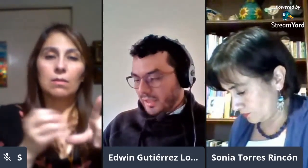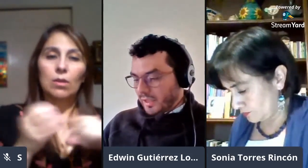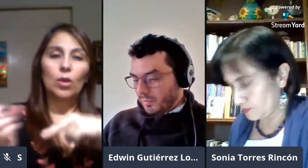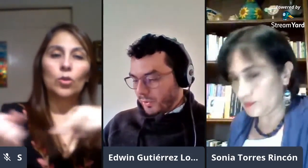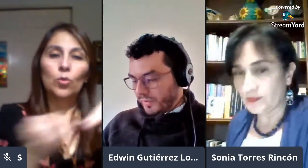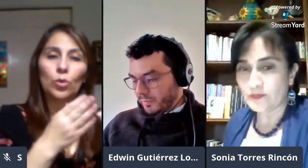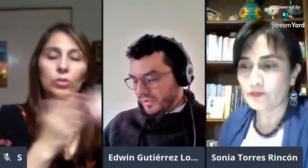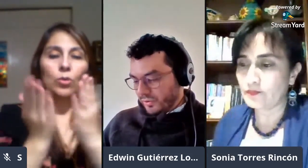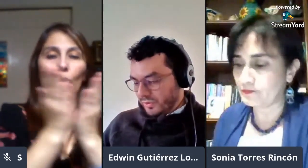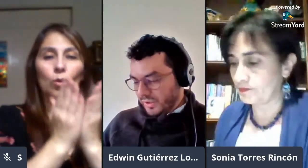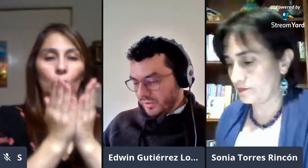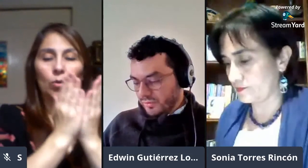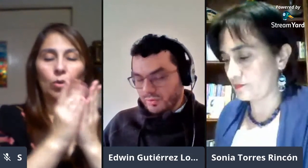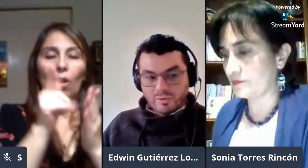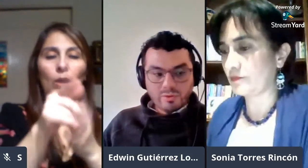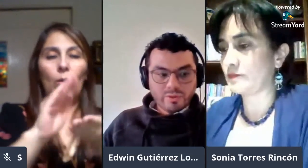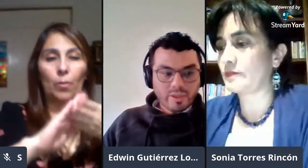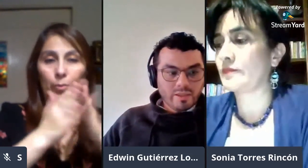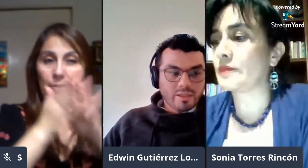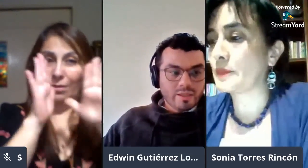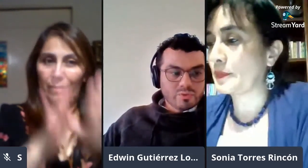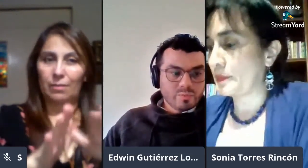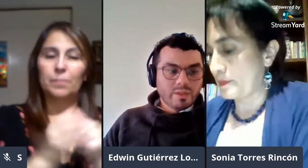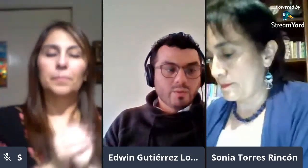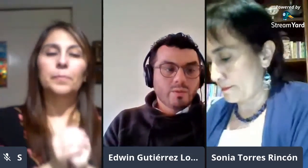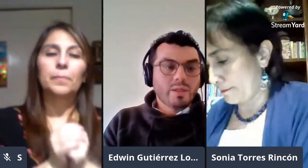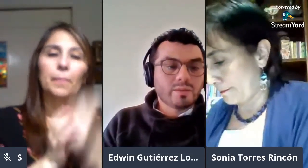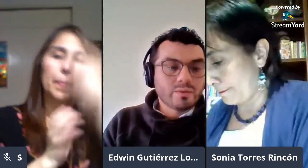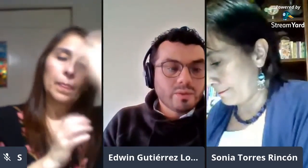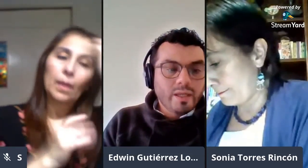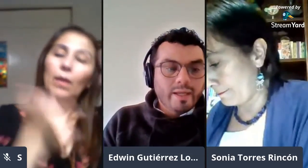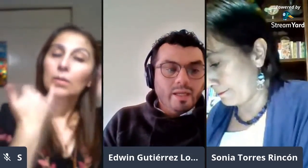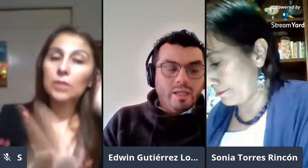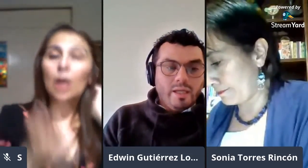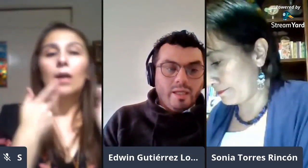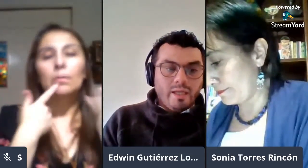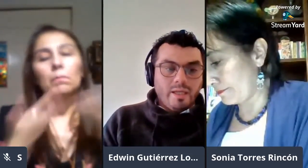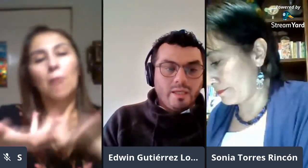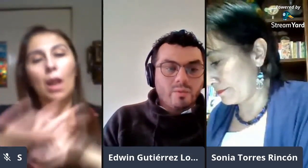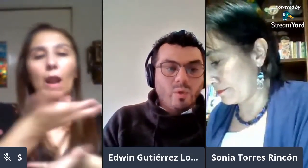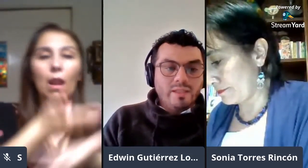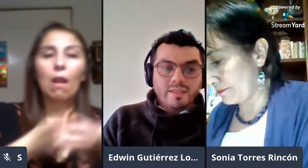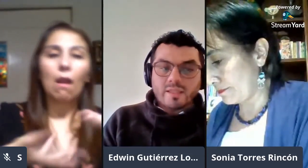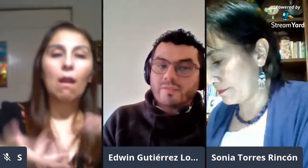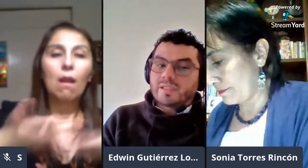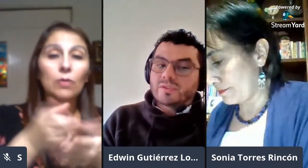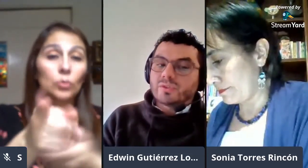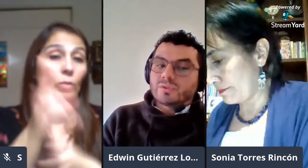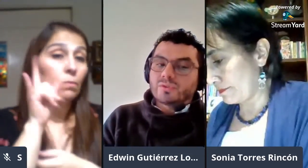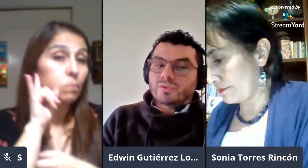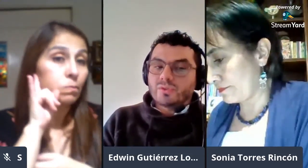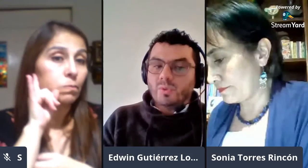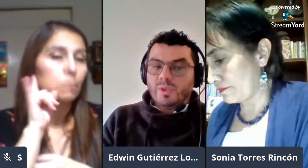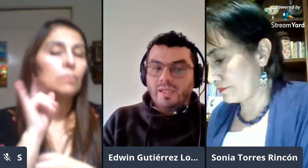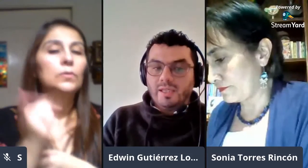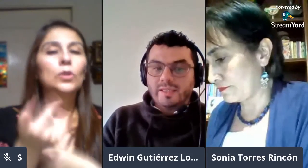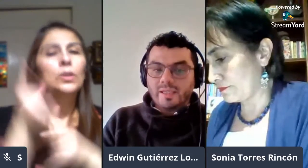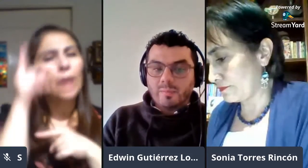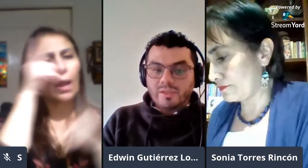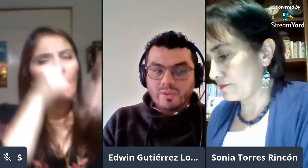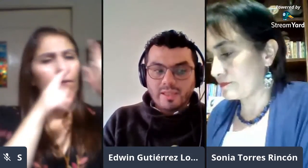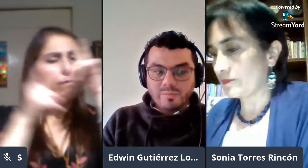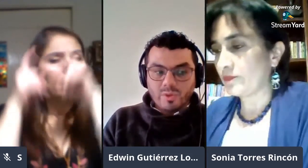comunitaria. Profe, pues oyendo todo lo que hemos venido hablando, ¿cuál es la reflexión sobre